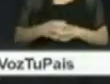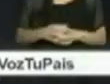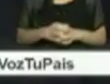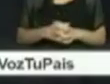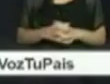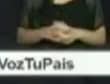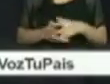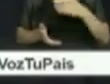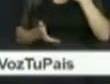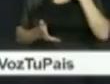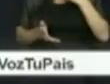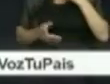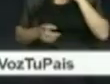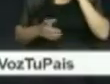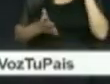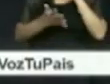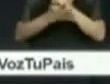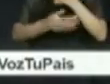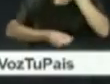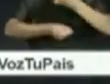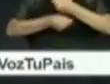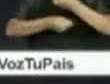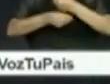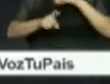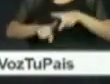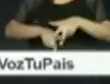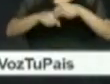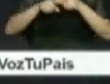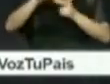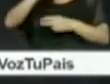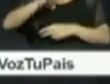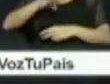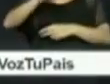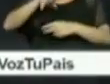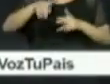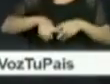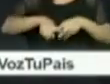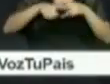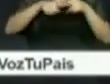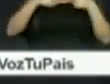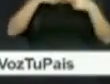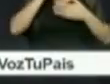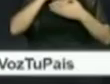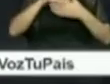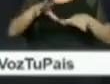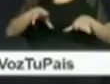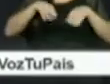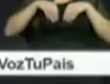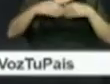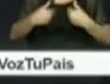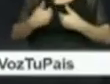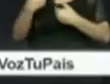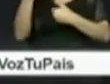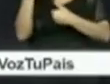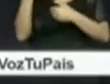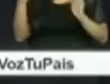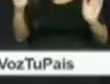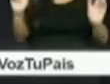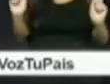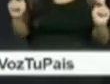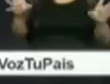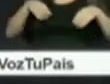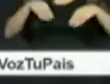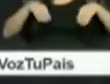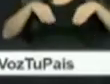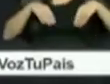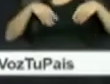Bueno, en realidad el trabajo fuerte arrancó hace 4 meses cuando acepté, creo que un poco con locura, asumir